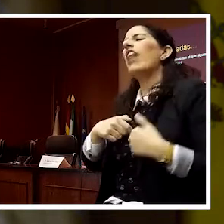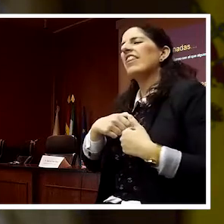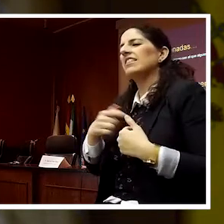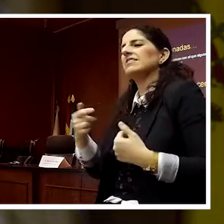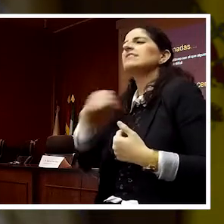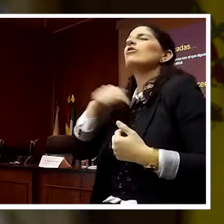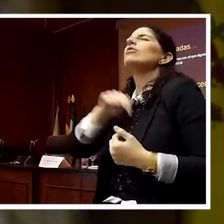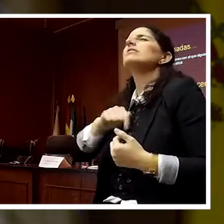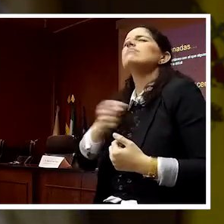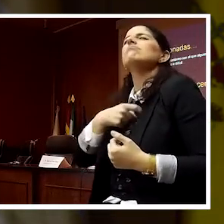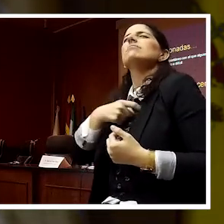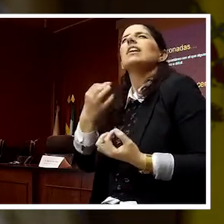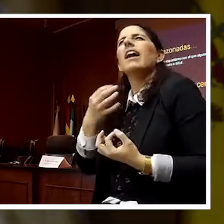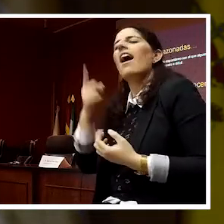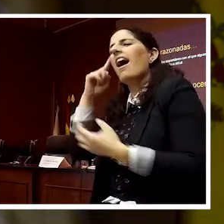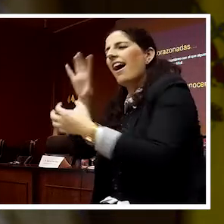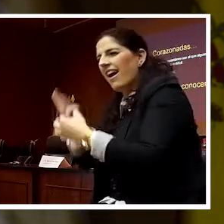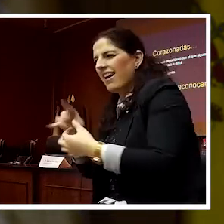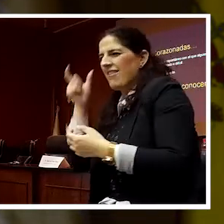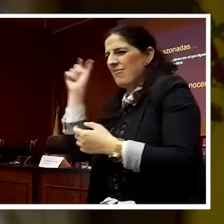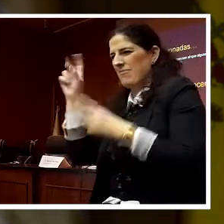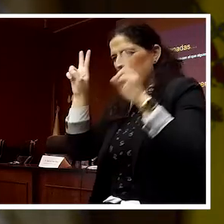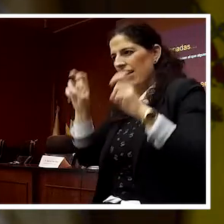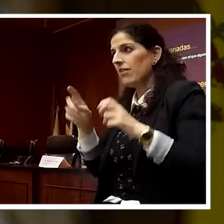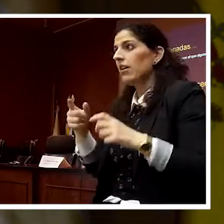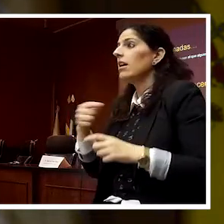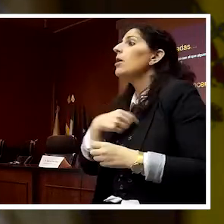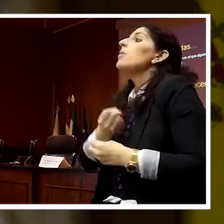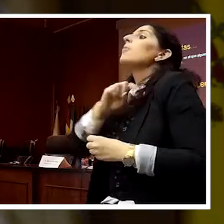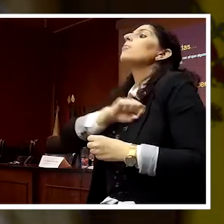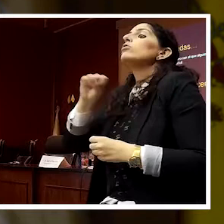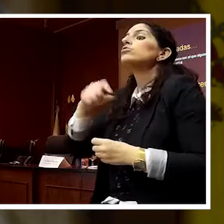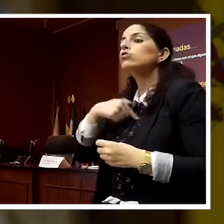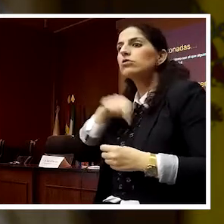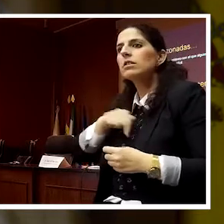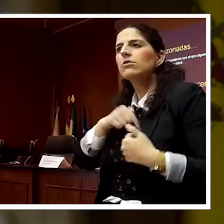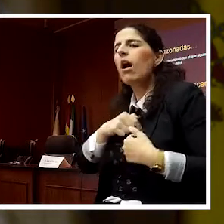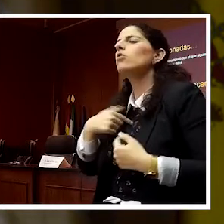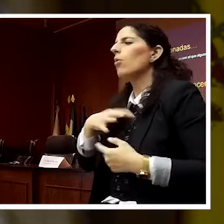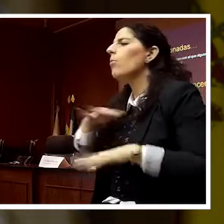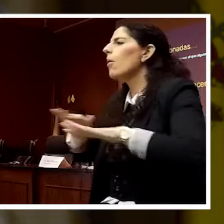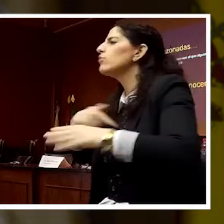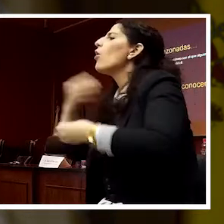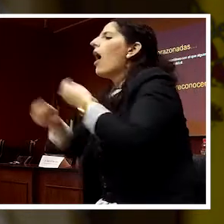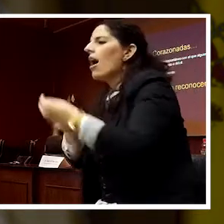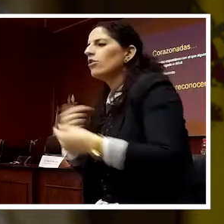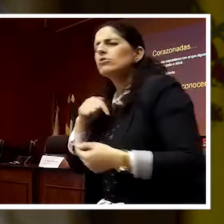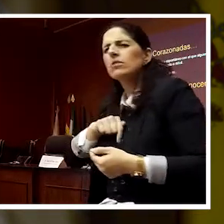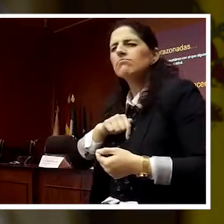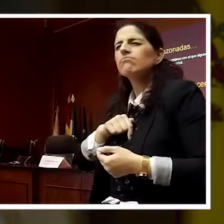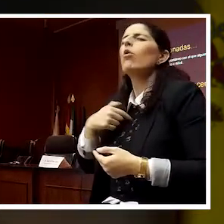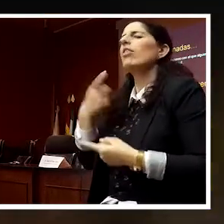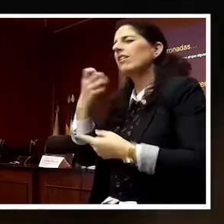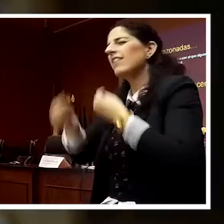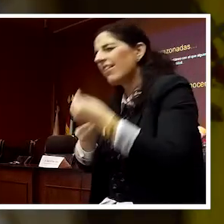dice justamente esto, dice impulso espontáneo con el que alguien se mueve a ejecutar algo arriesgado o